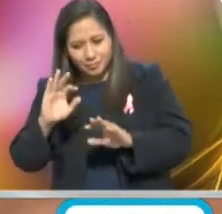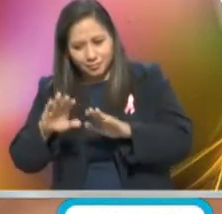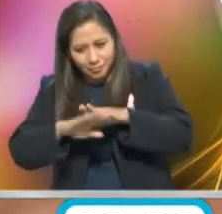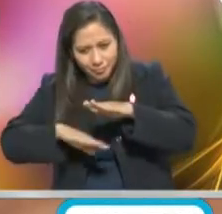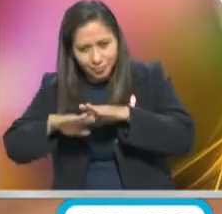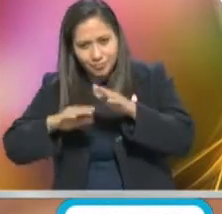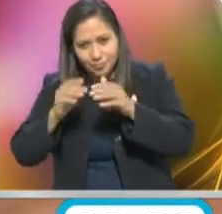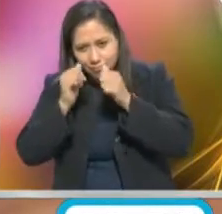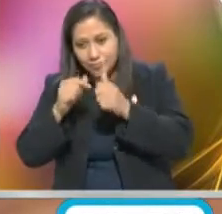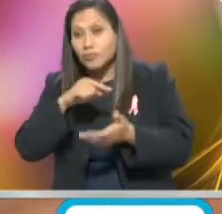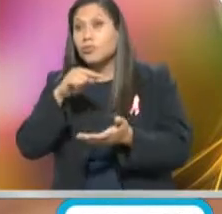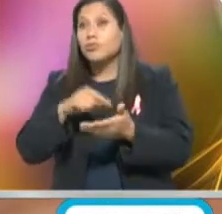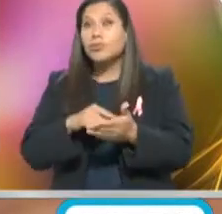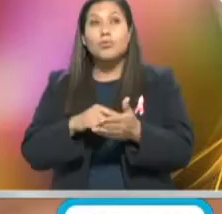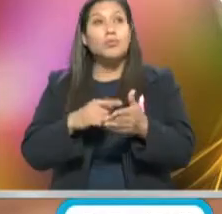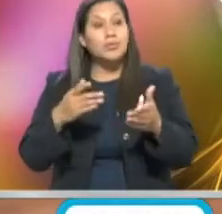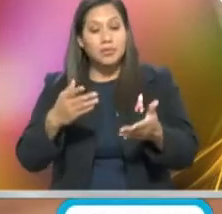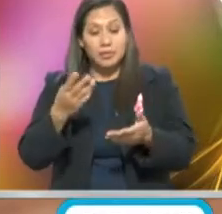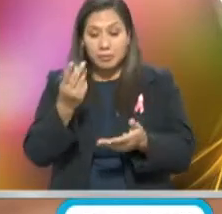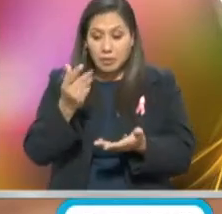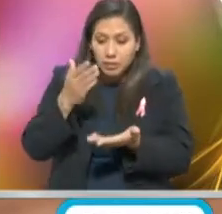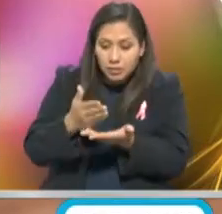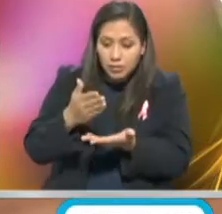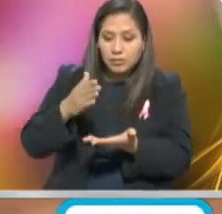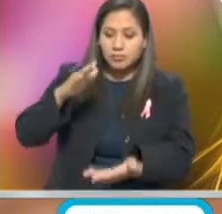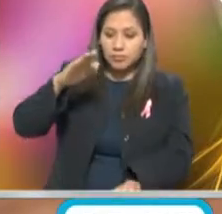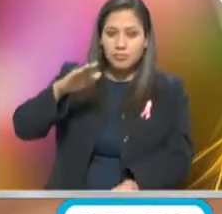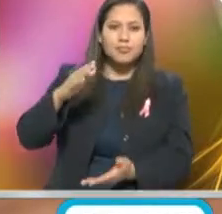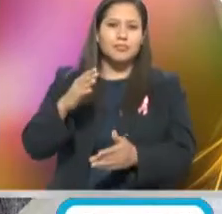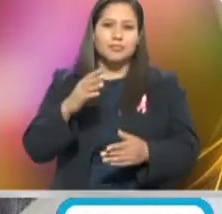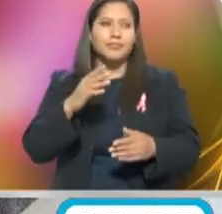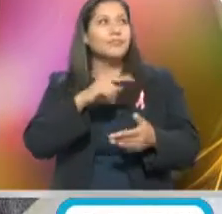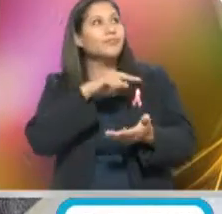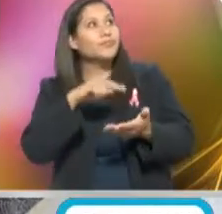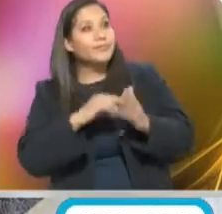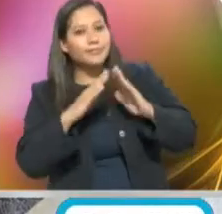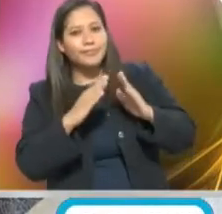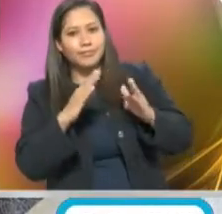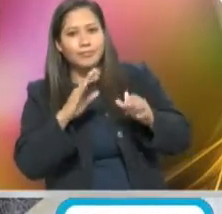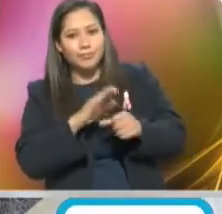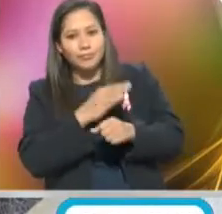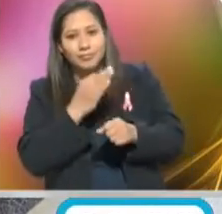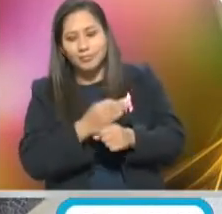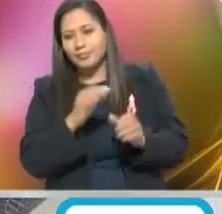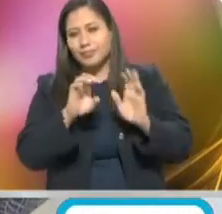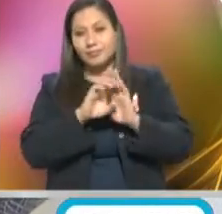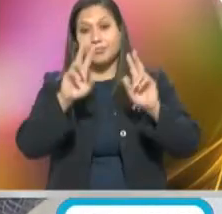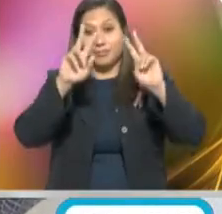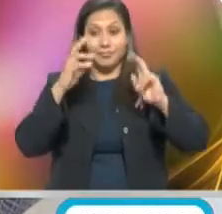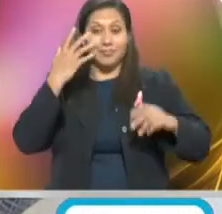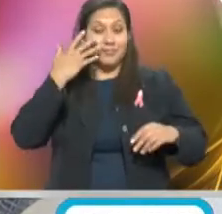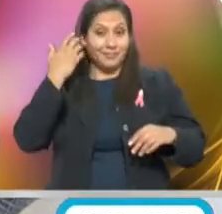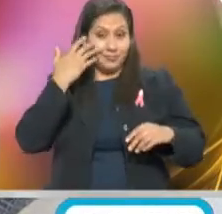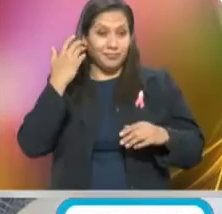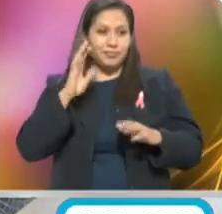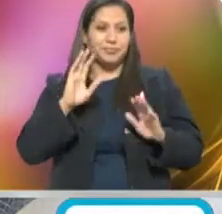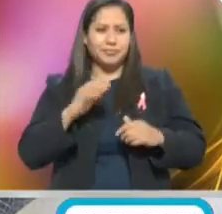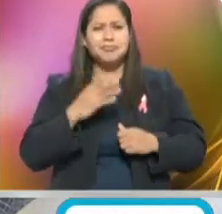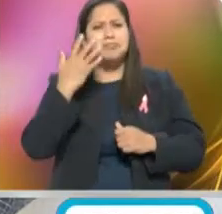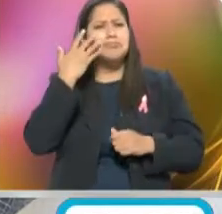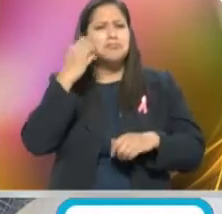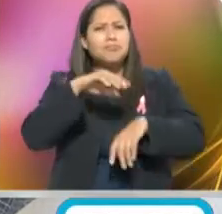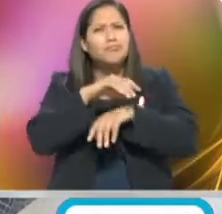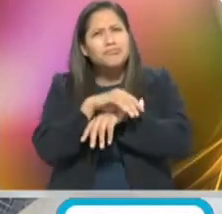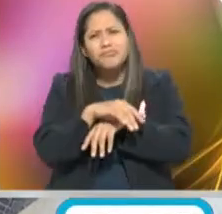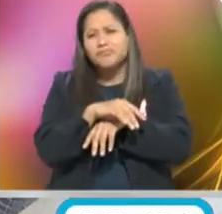los espacios correctos para el tamaño de mascota correcta. Sin embargo, por ejemplo, cuando hablamos de gatos, Sí. pues en particular los